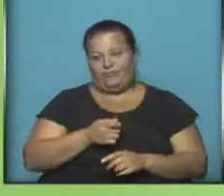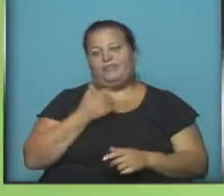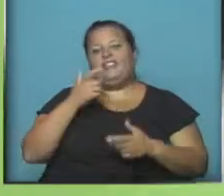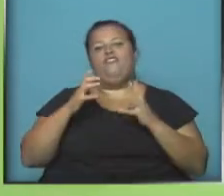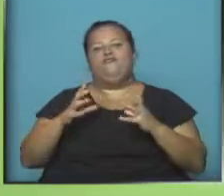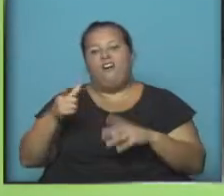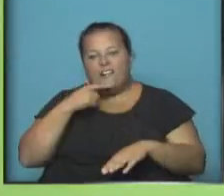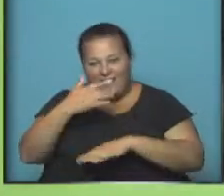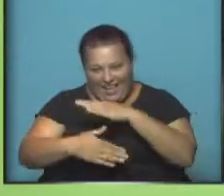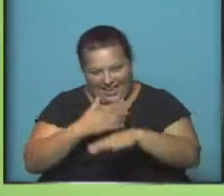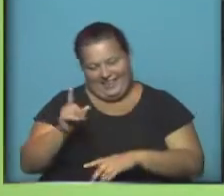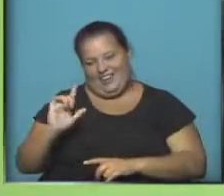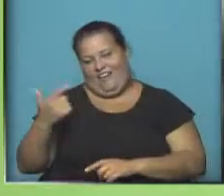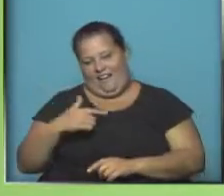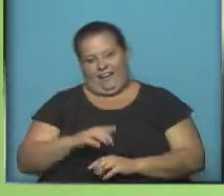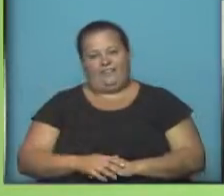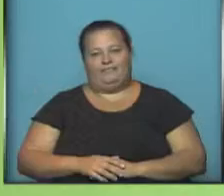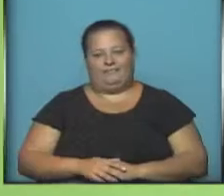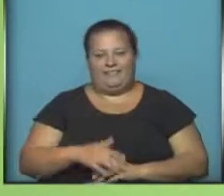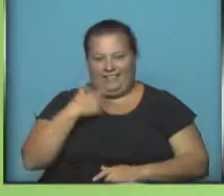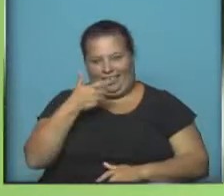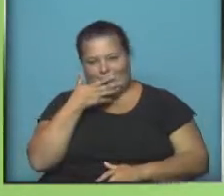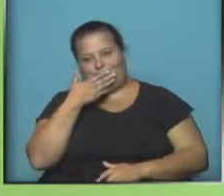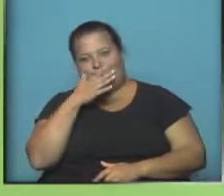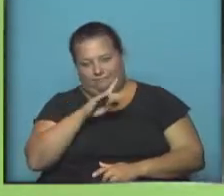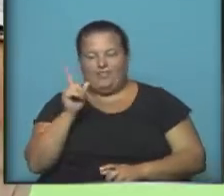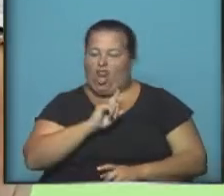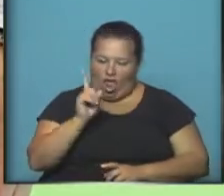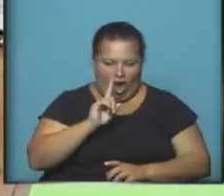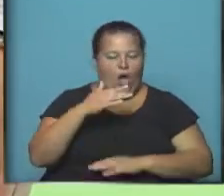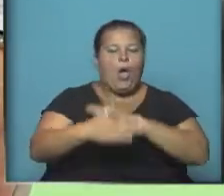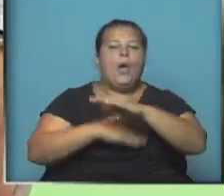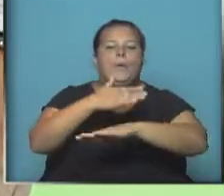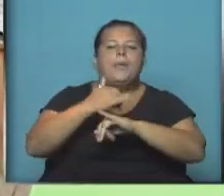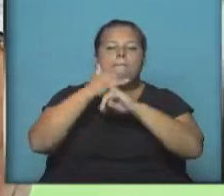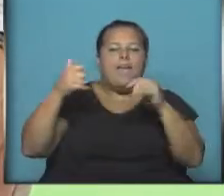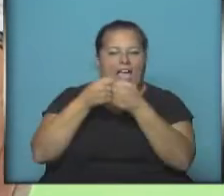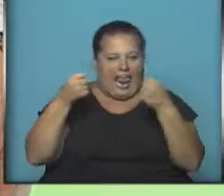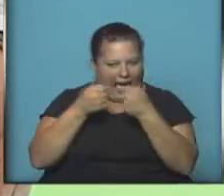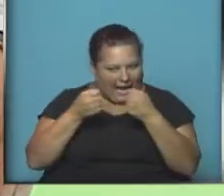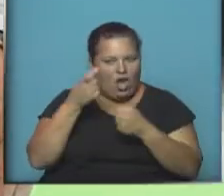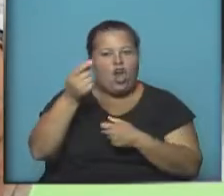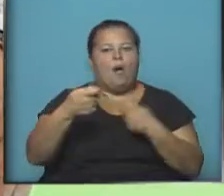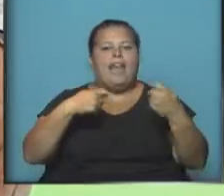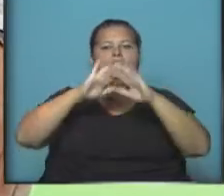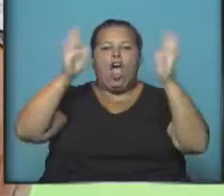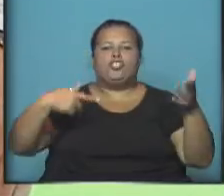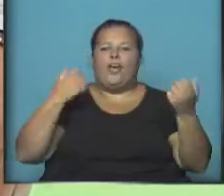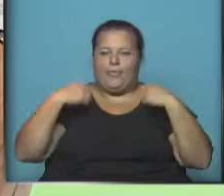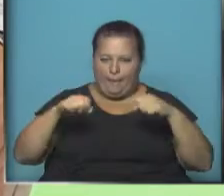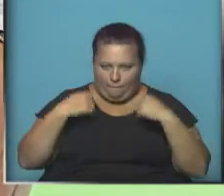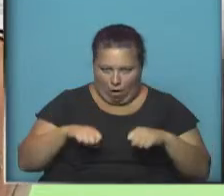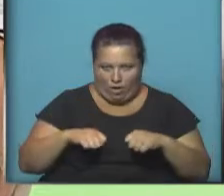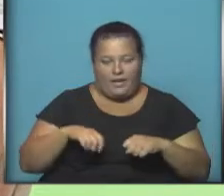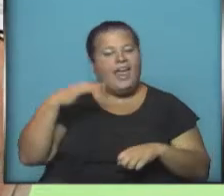digo, no sé, te pueden reír durante 3 o 4 días. Por eso, son vendas semielásticas, generalmente se compran en casa de deporte. Y